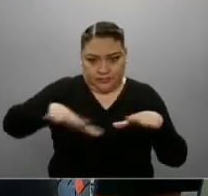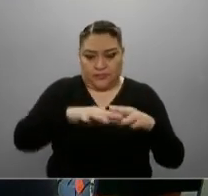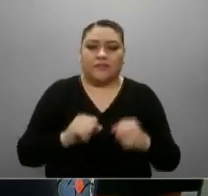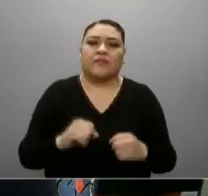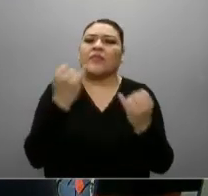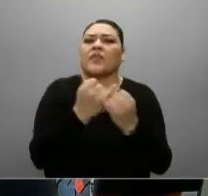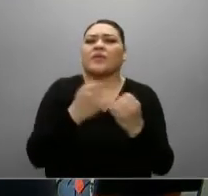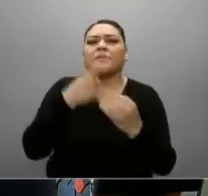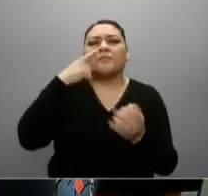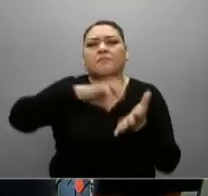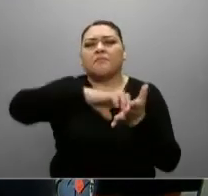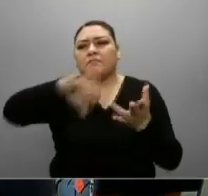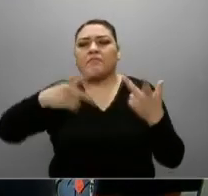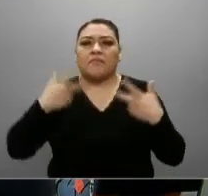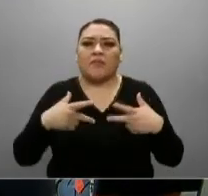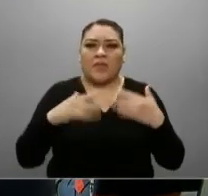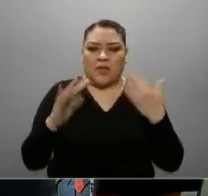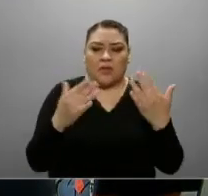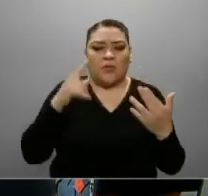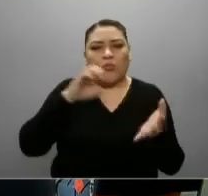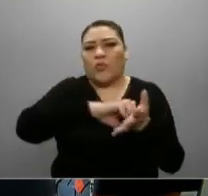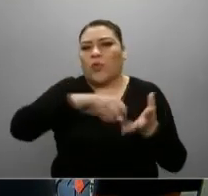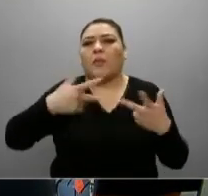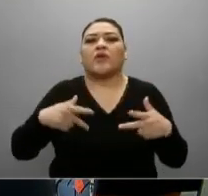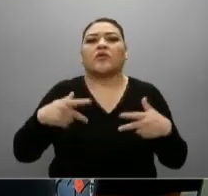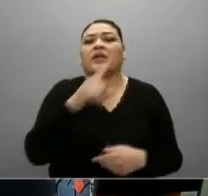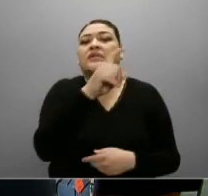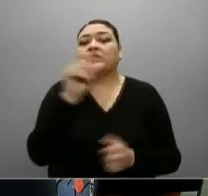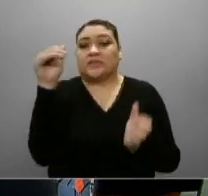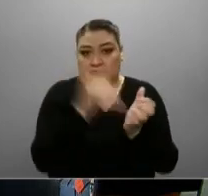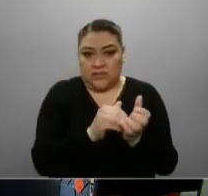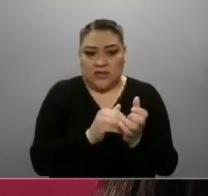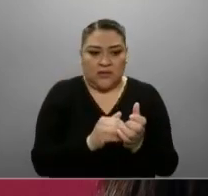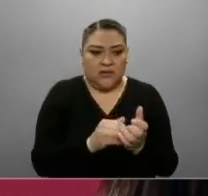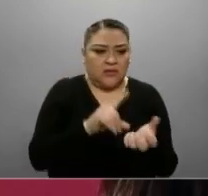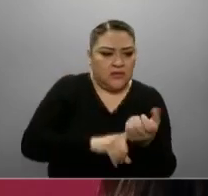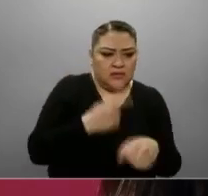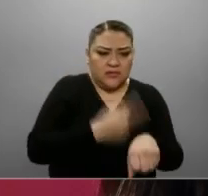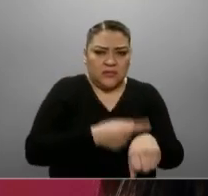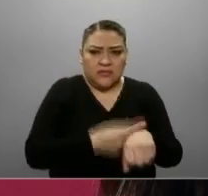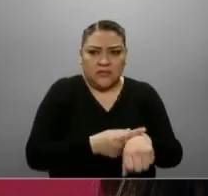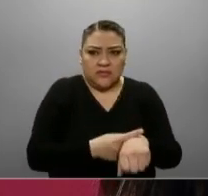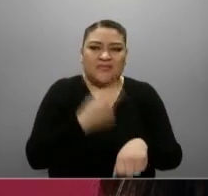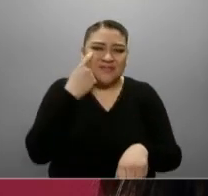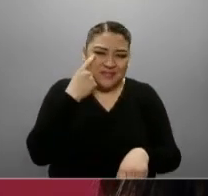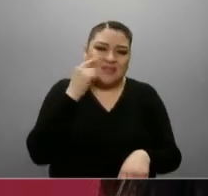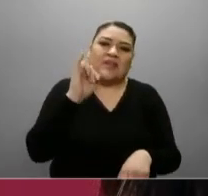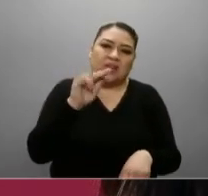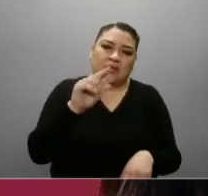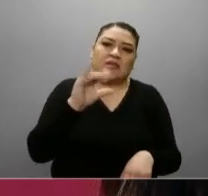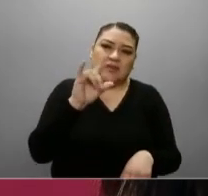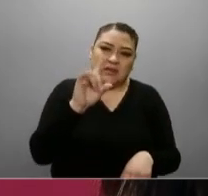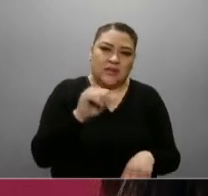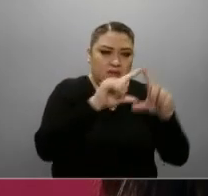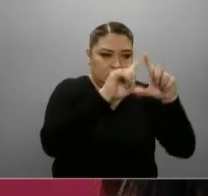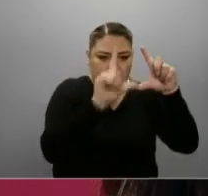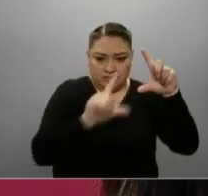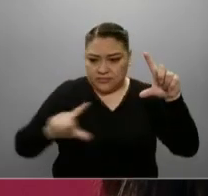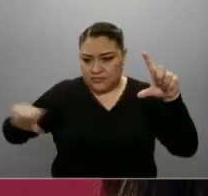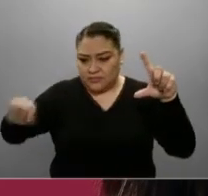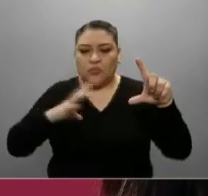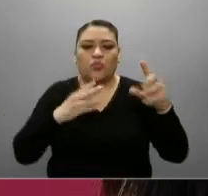población, es decir, los casos por cada 100,000 habitantes, que es la tasa de incidencia acumulada, vemos que la Ciudad de México